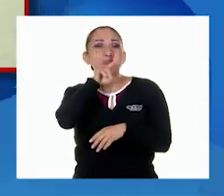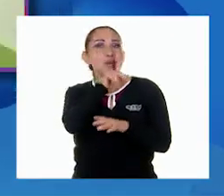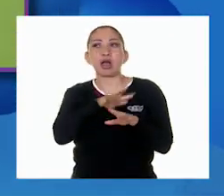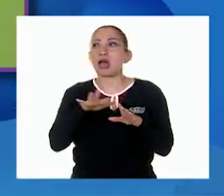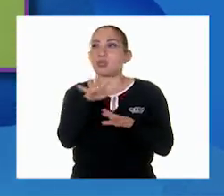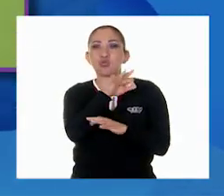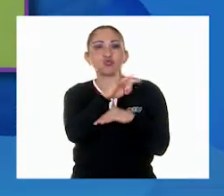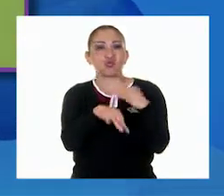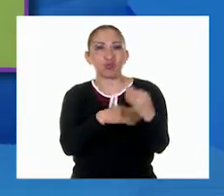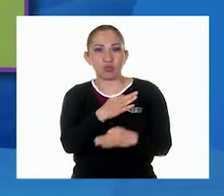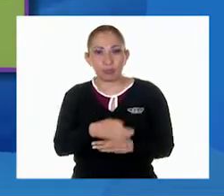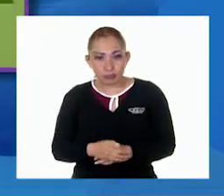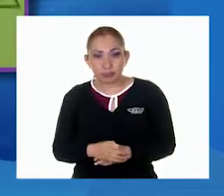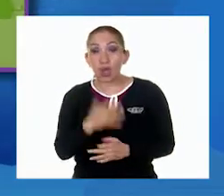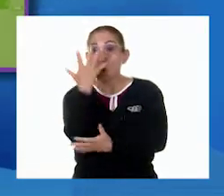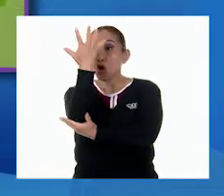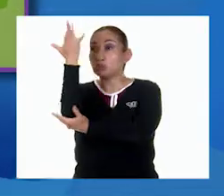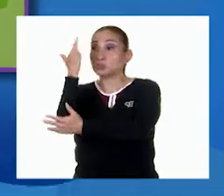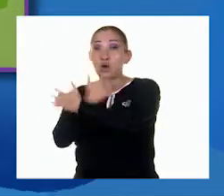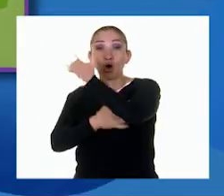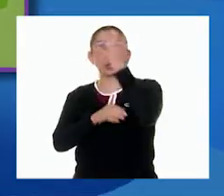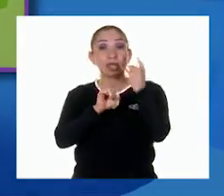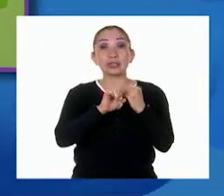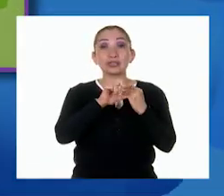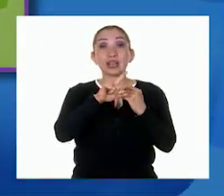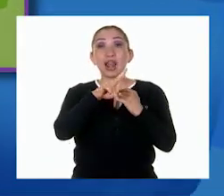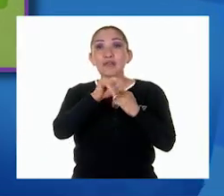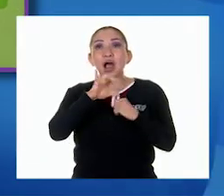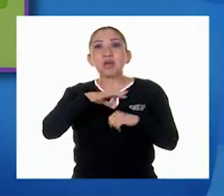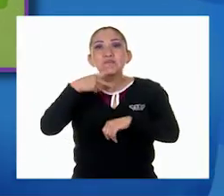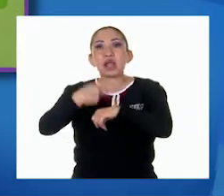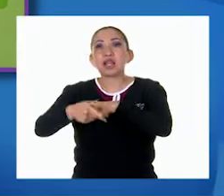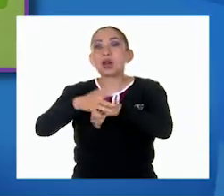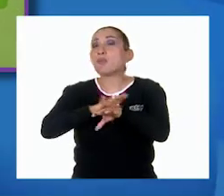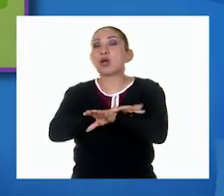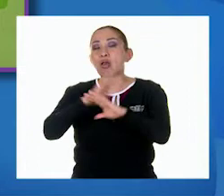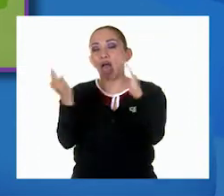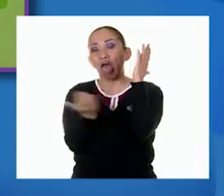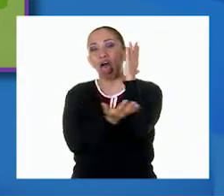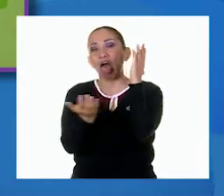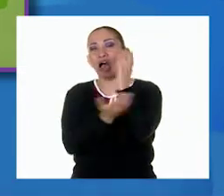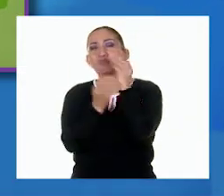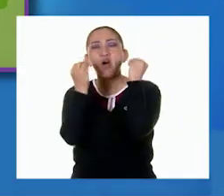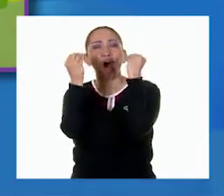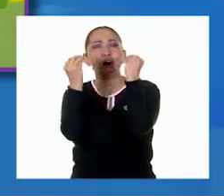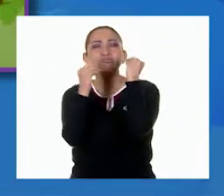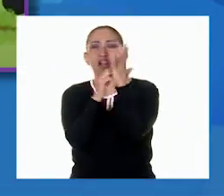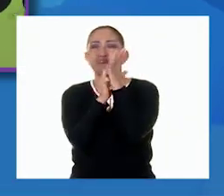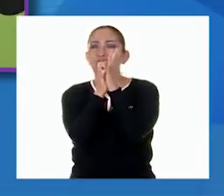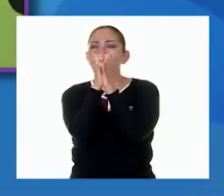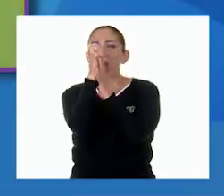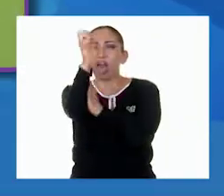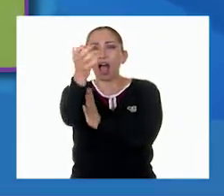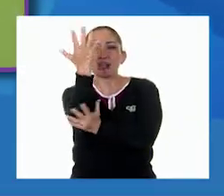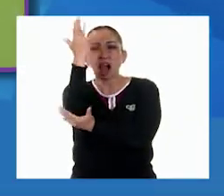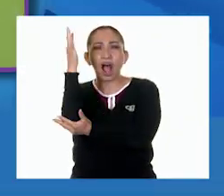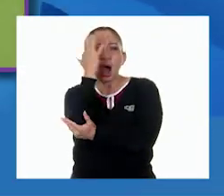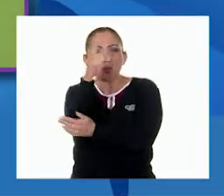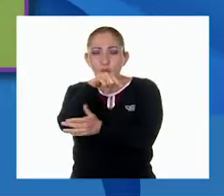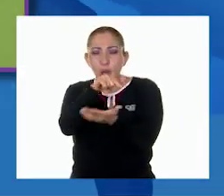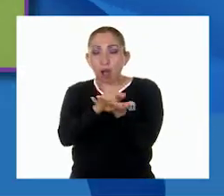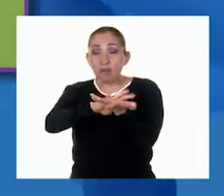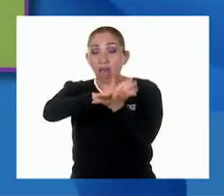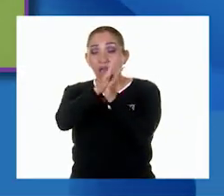ambientales. Los bosques y selvas están amenazados por la tala de cientos de miles de hectáreas cada año